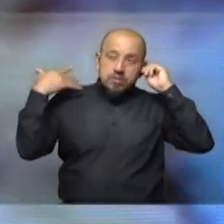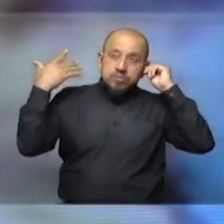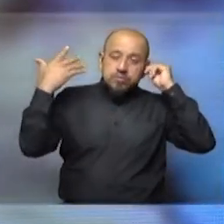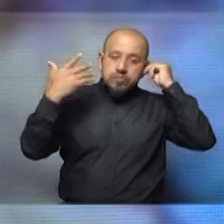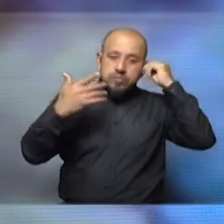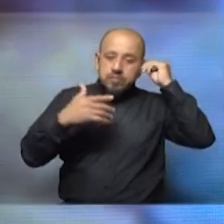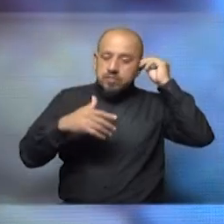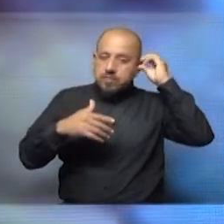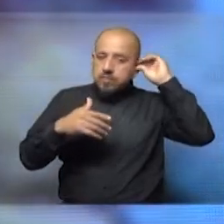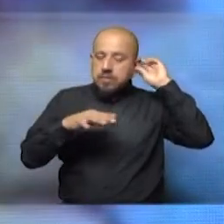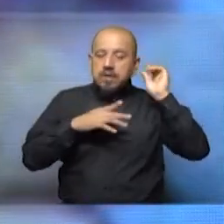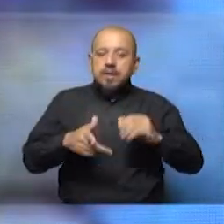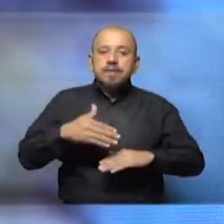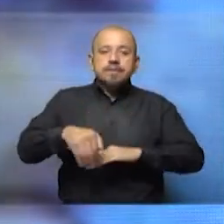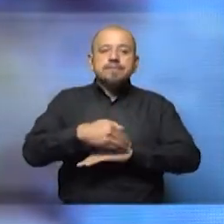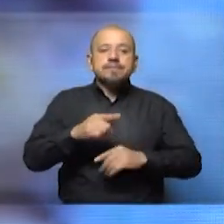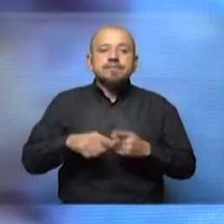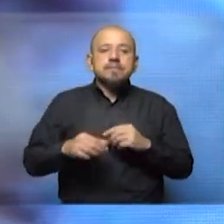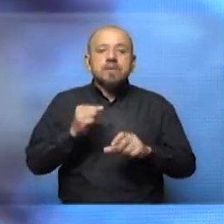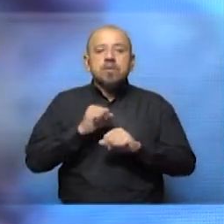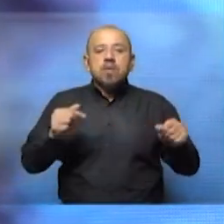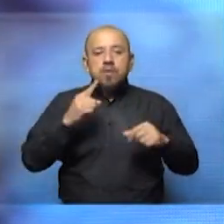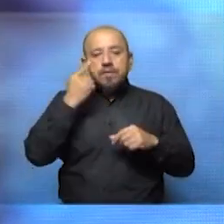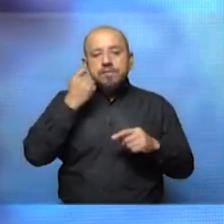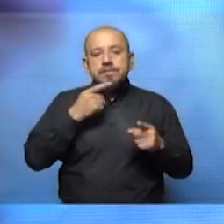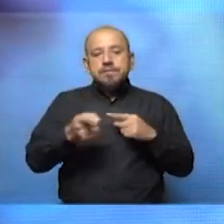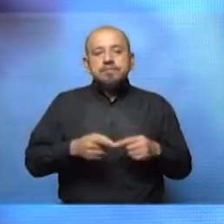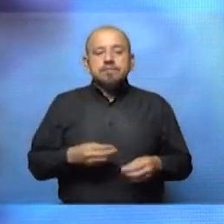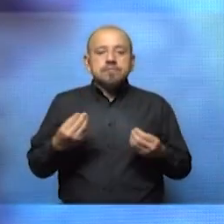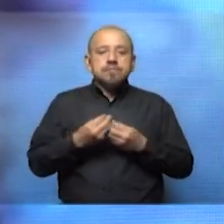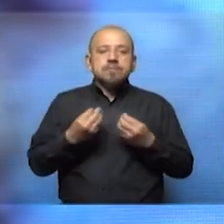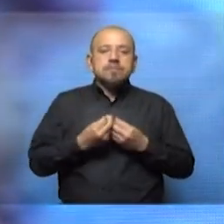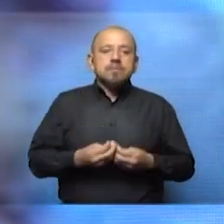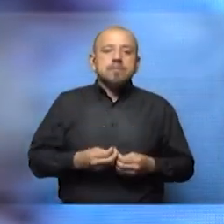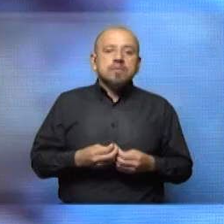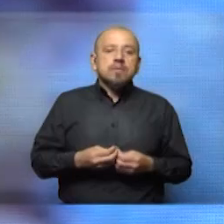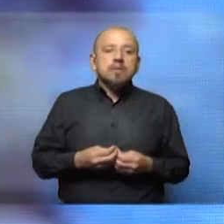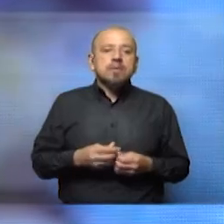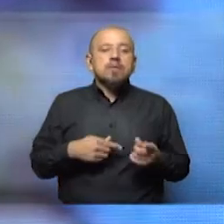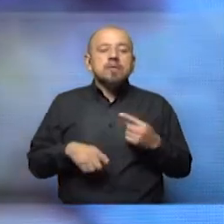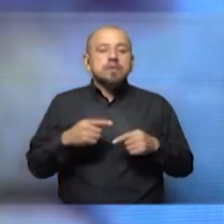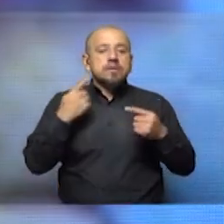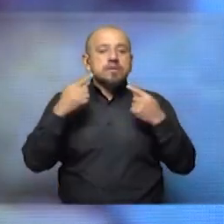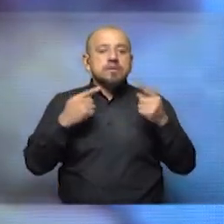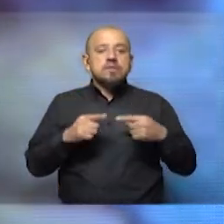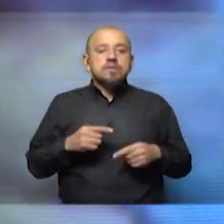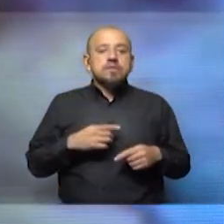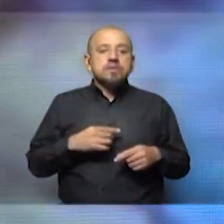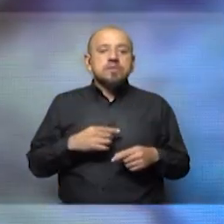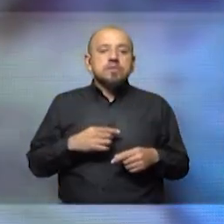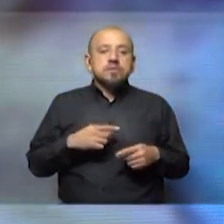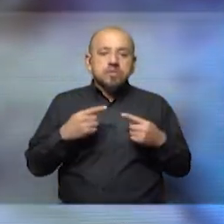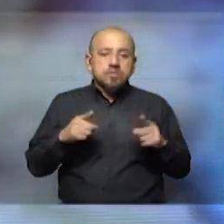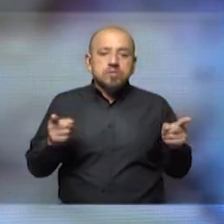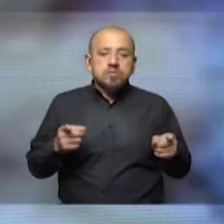institucionalizado que están las calles que podemos identificar un montón de objetivos este de distinto tipo con distintas